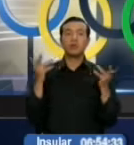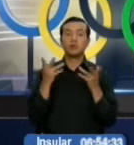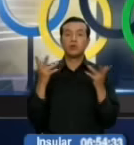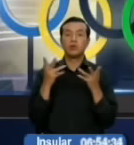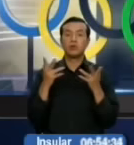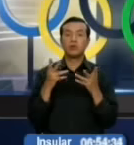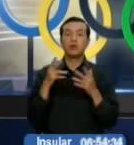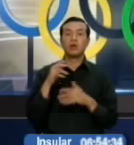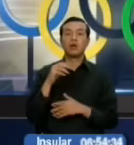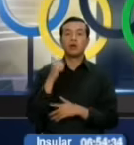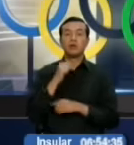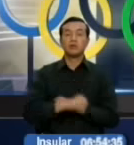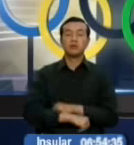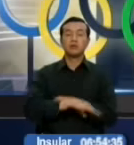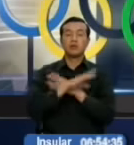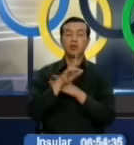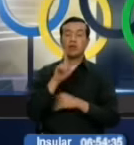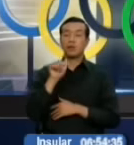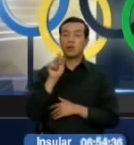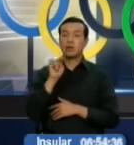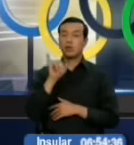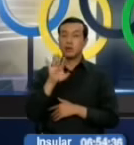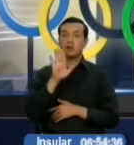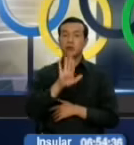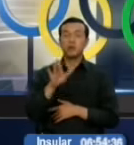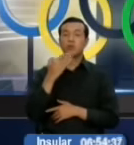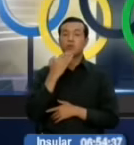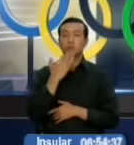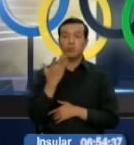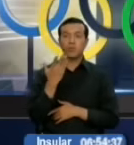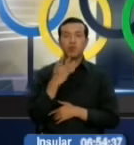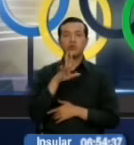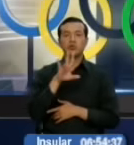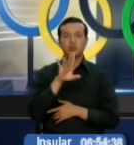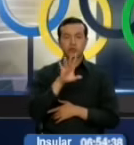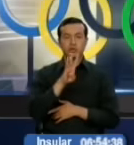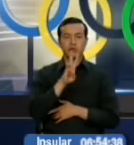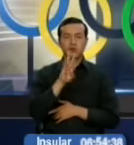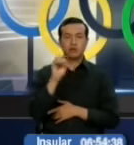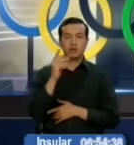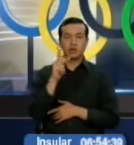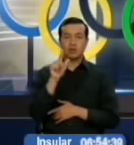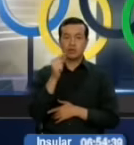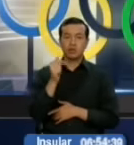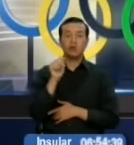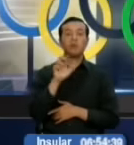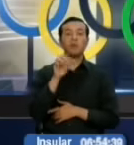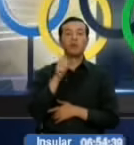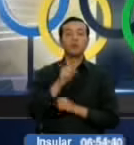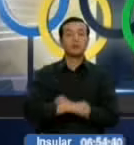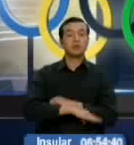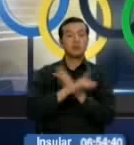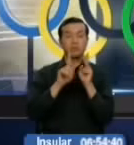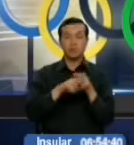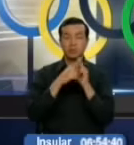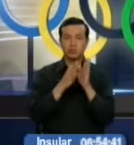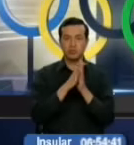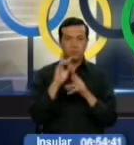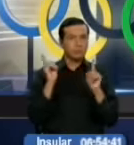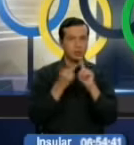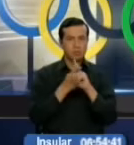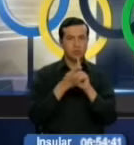partir de las 10:00 a.m. y Lenín Preciado en judo en la categoría menor, 60 kilogramos, a partir también de las 10:00 a.m. Son los